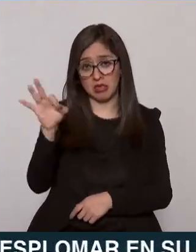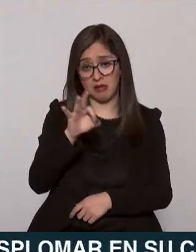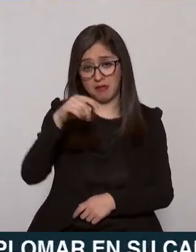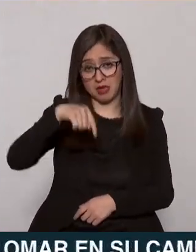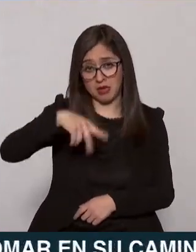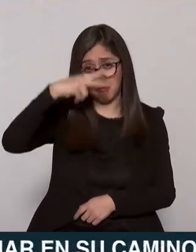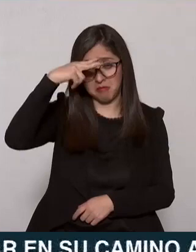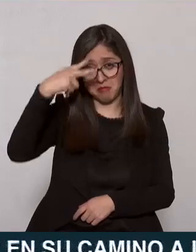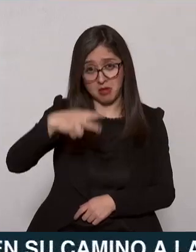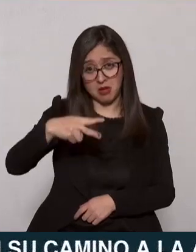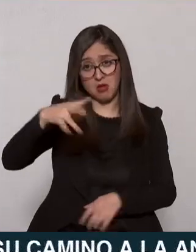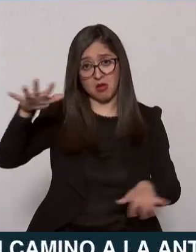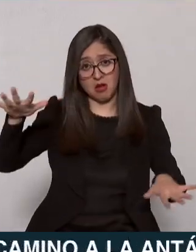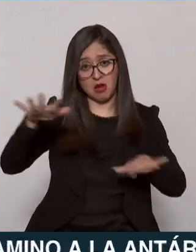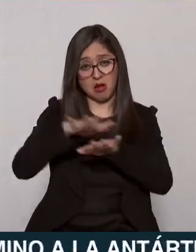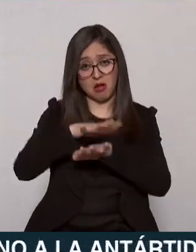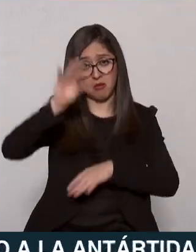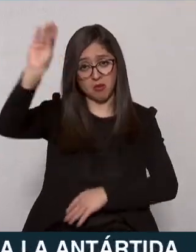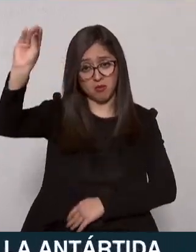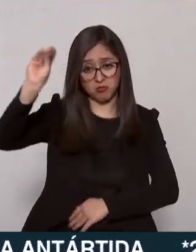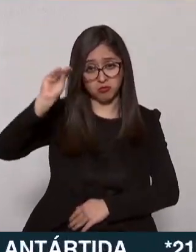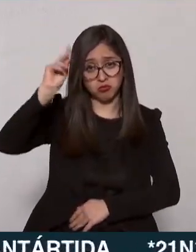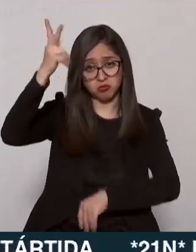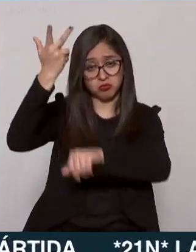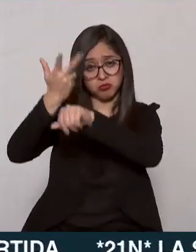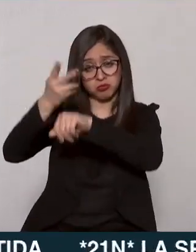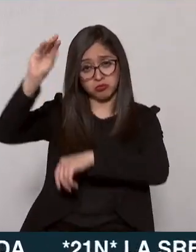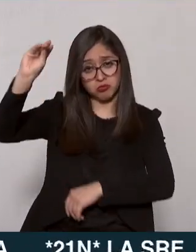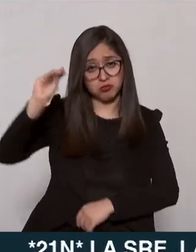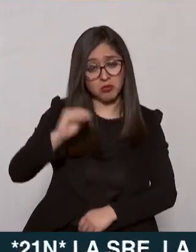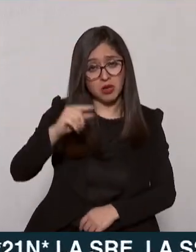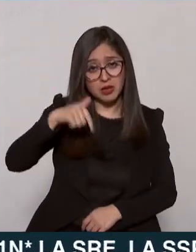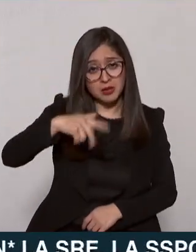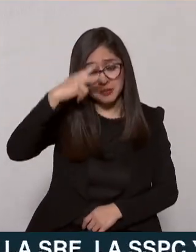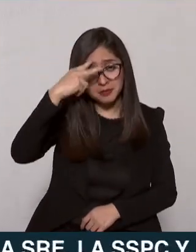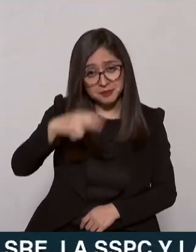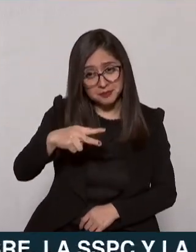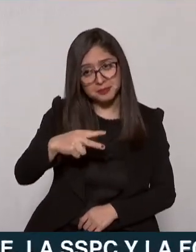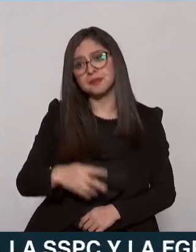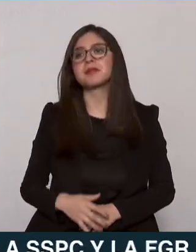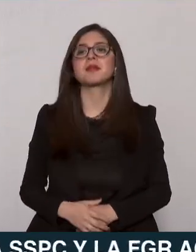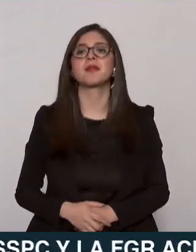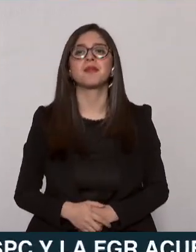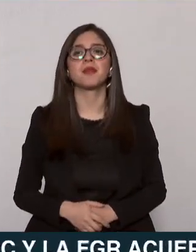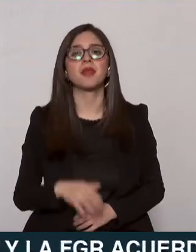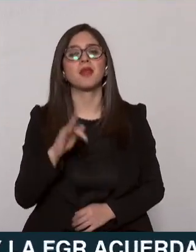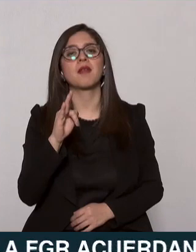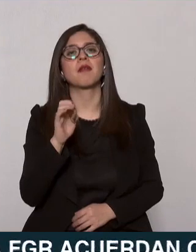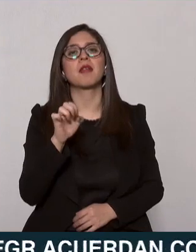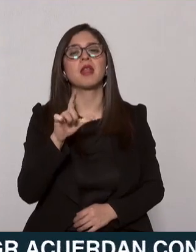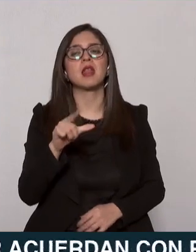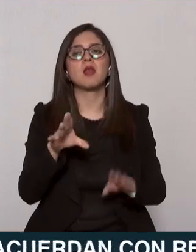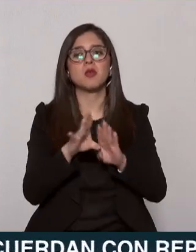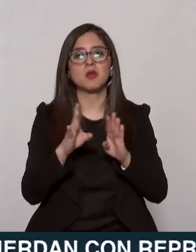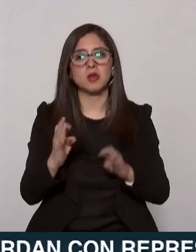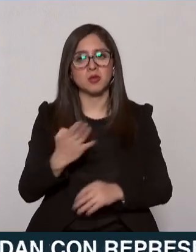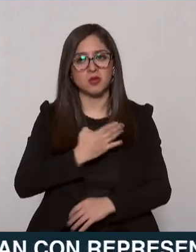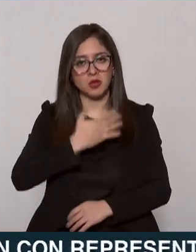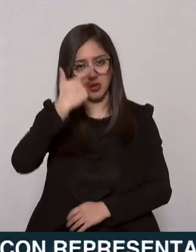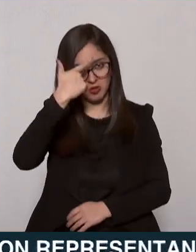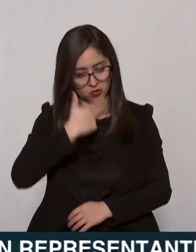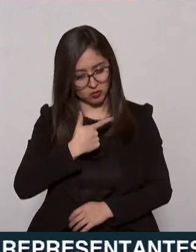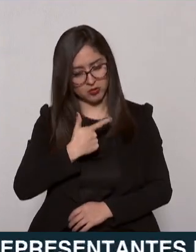posible extraditarlo y que sea juzgado aquí en México? Doña Feli, ¿cómo está? Muy buenas noches. Bueno, el sistema es el